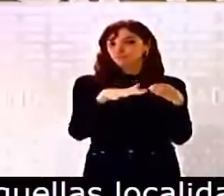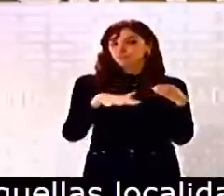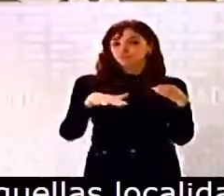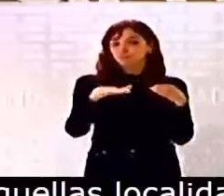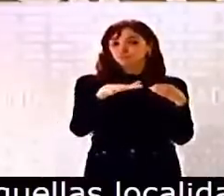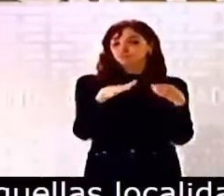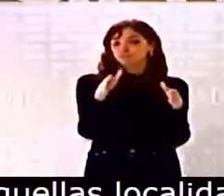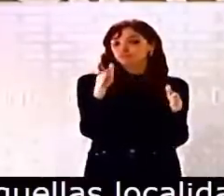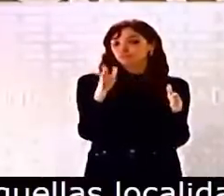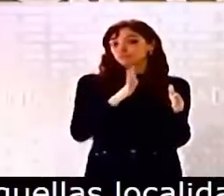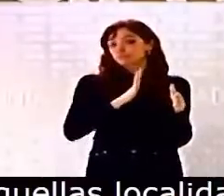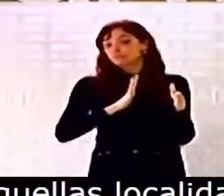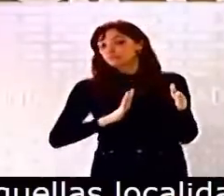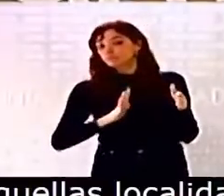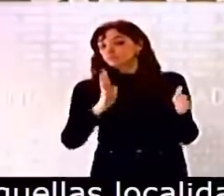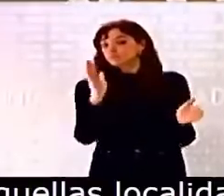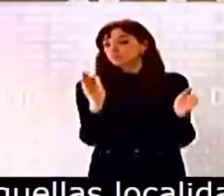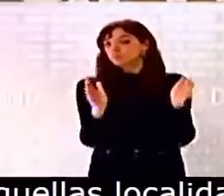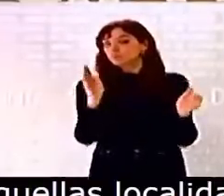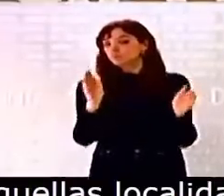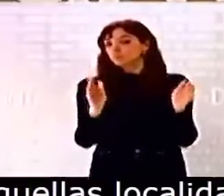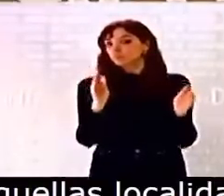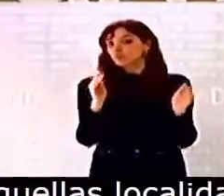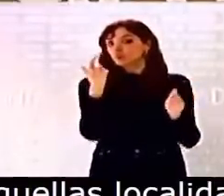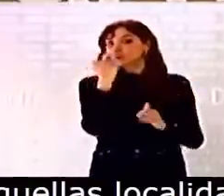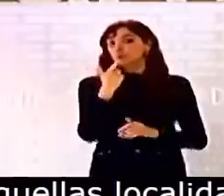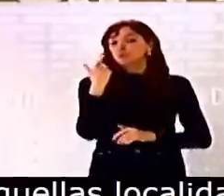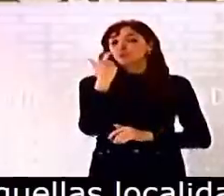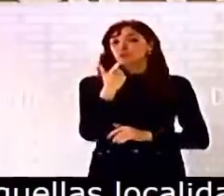por un periodo de 7 días,